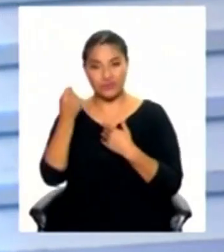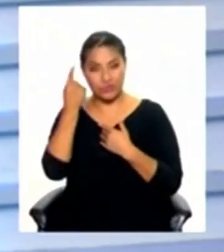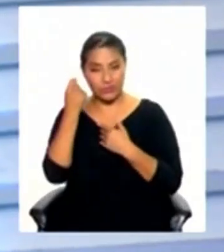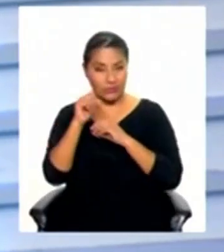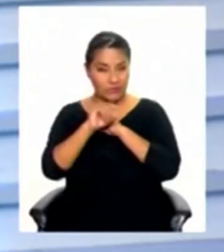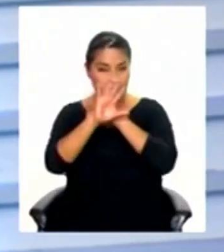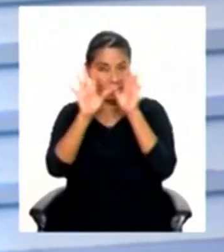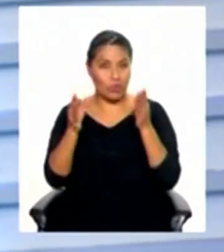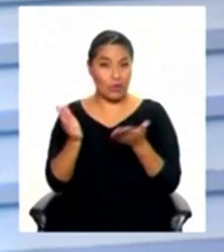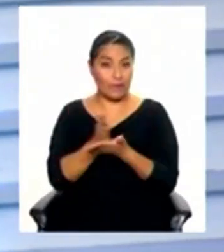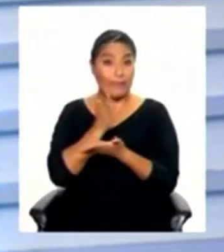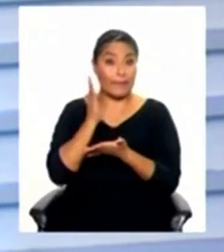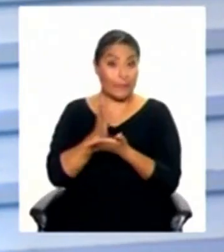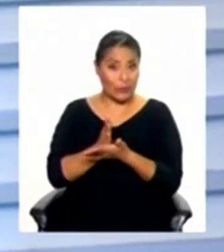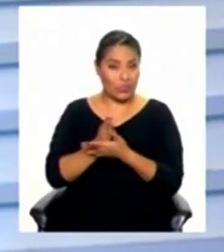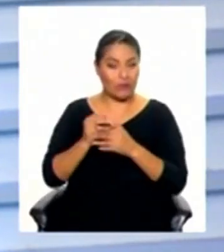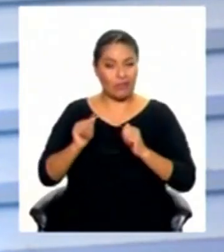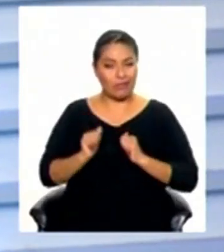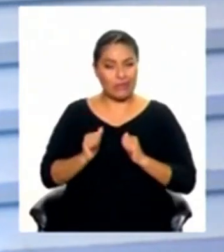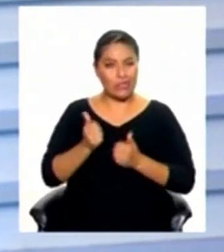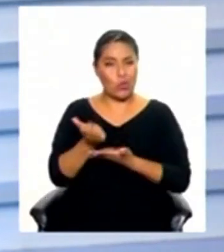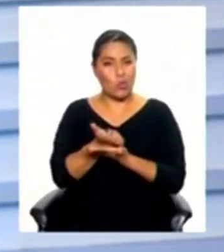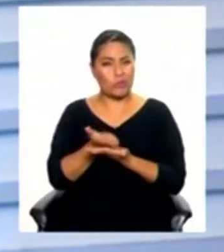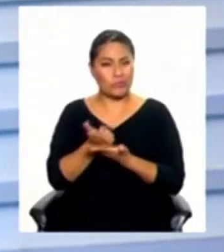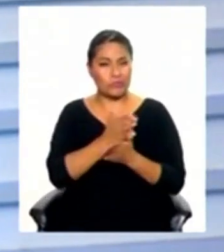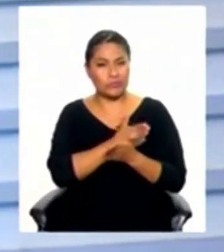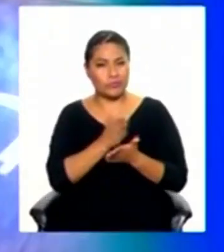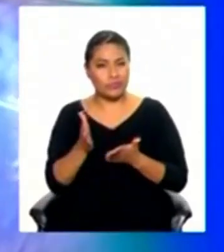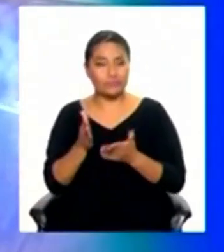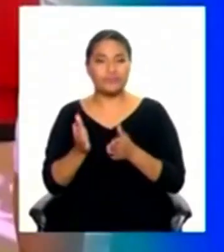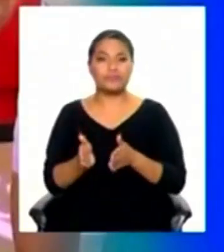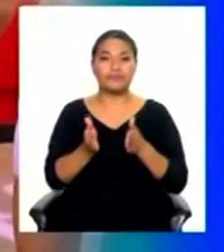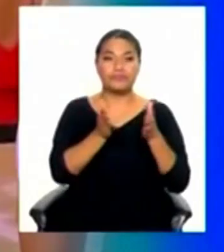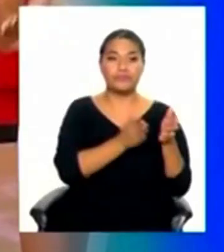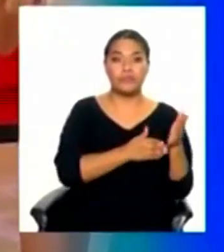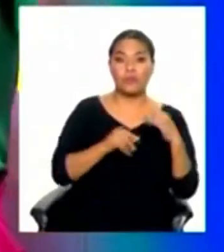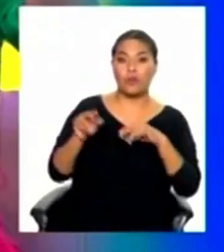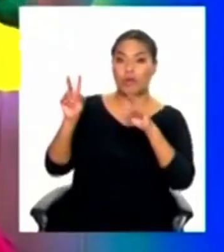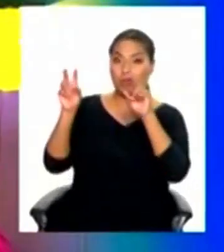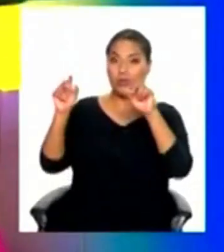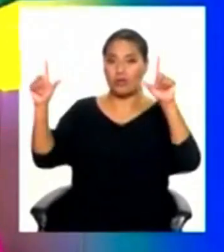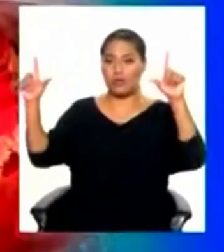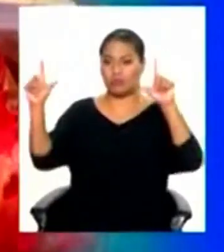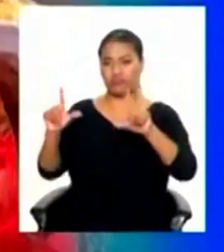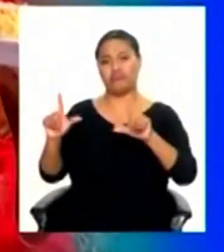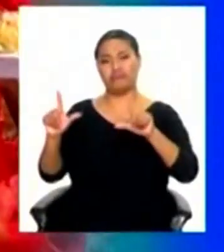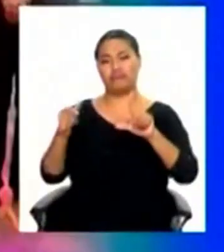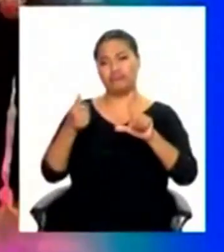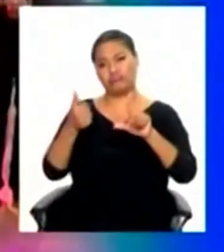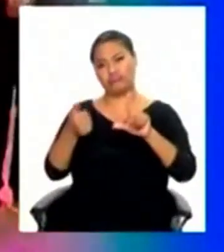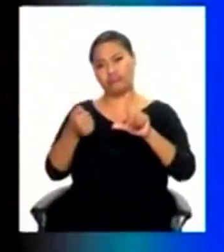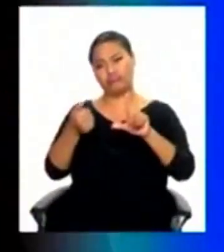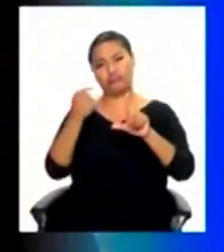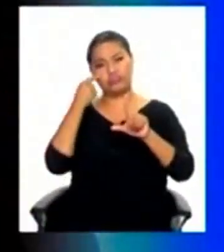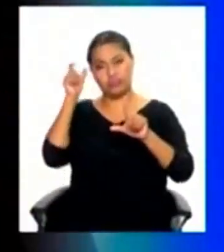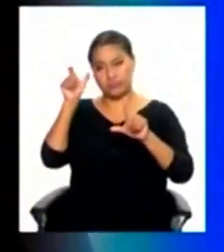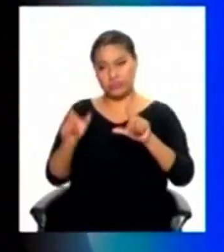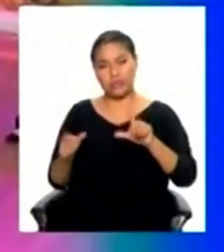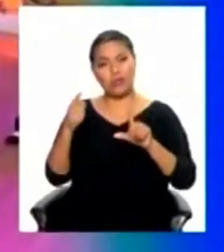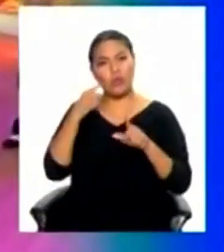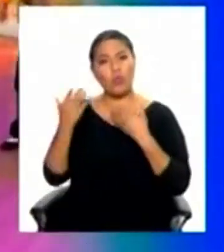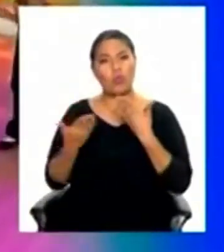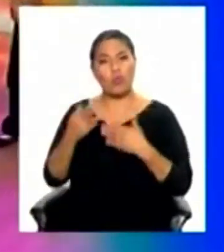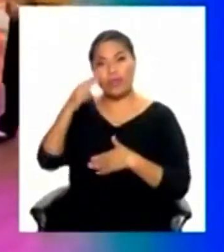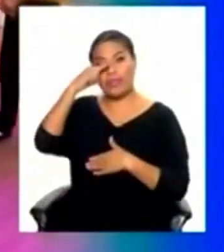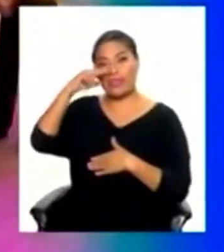que ahora sí entendió cuál es el problema con la recesión vamos a volver con otro tema que ha generado mucha polémica y sobre todo indignación y es el tema del